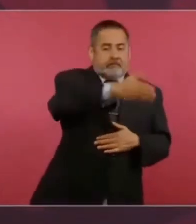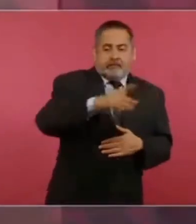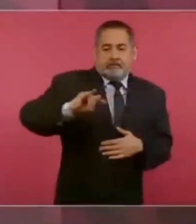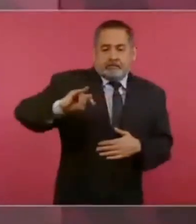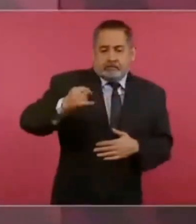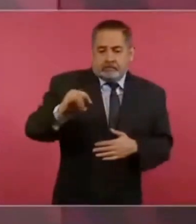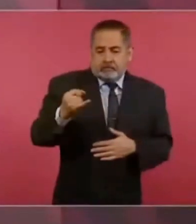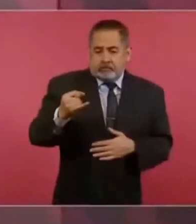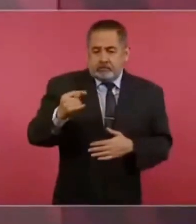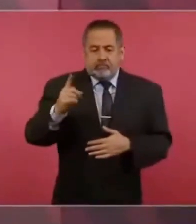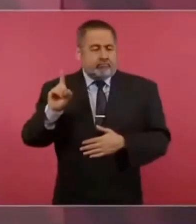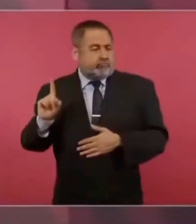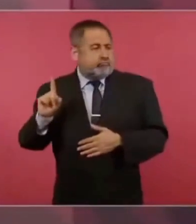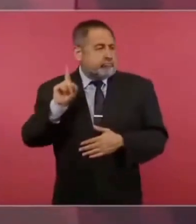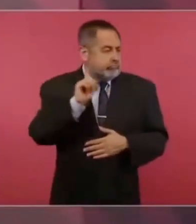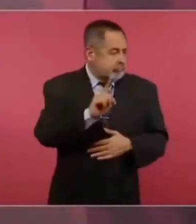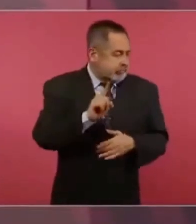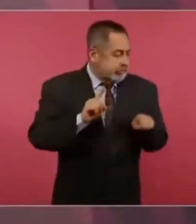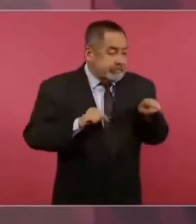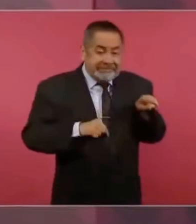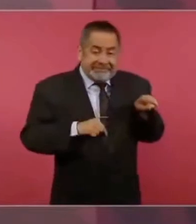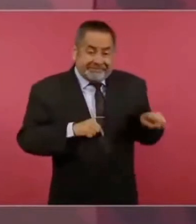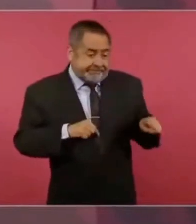a rescatar al segundo tirador.